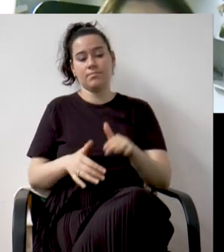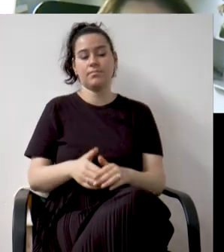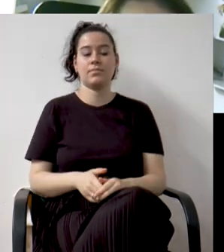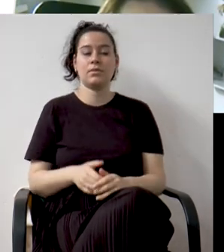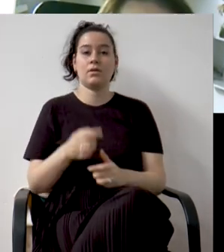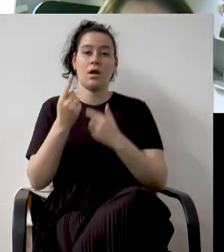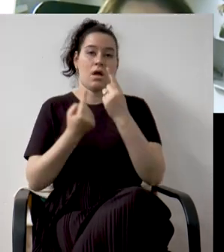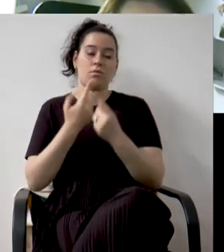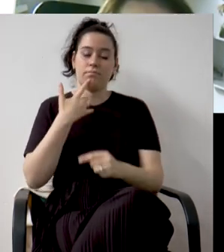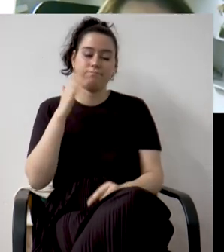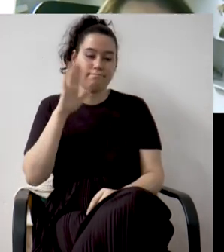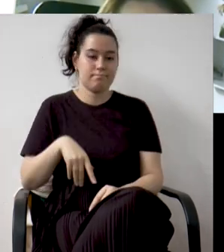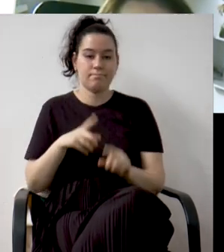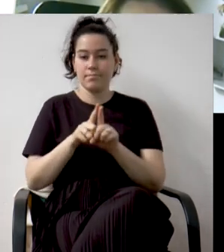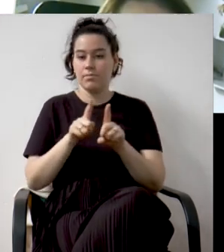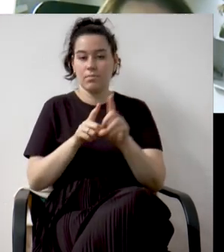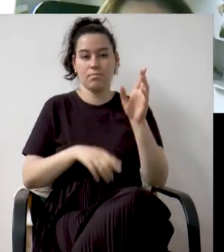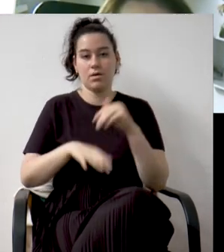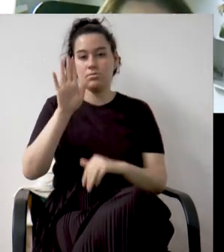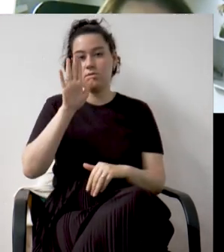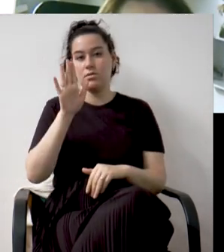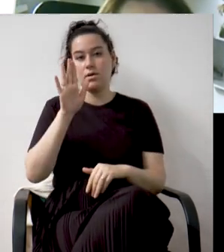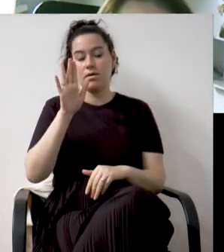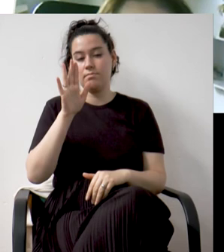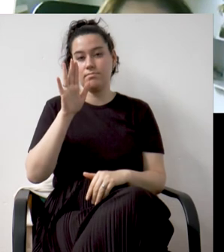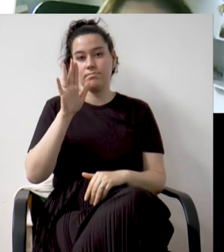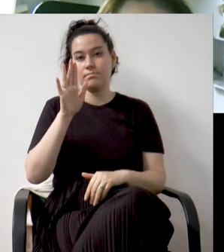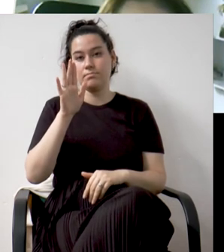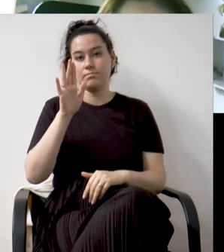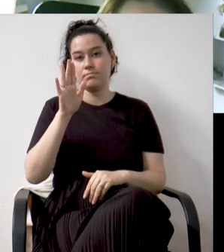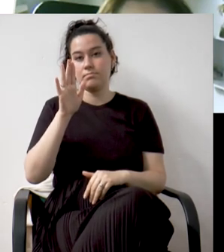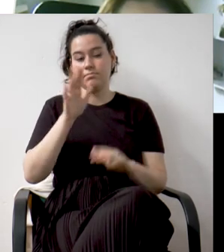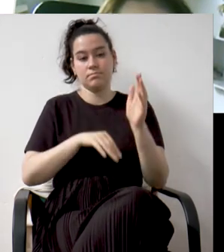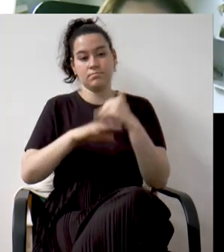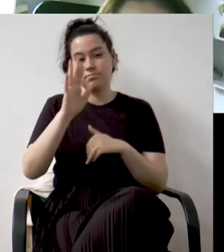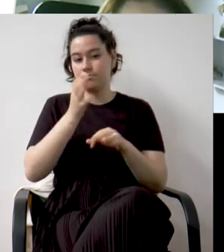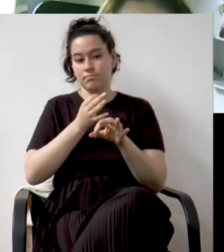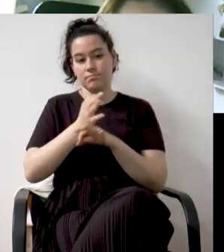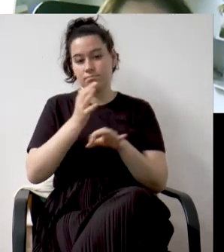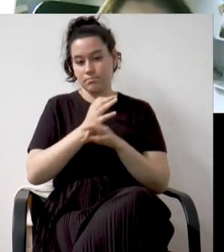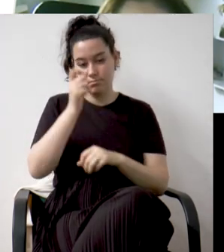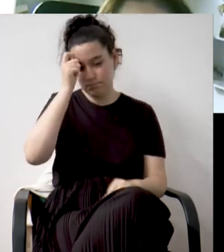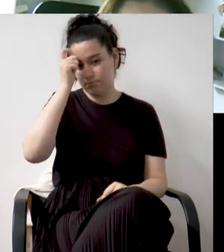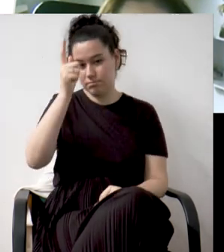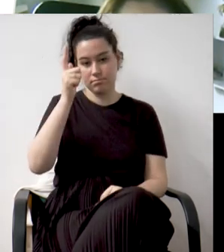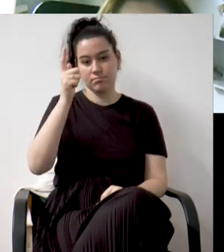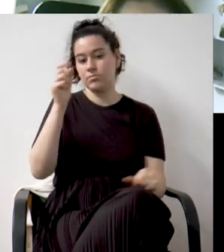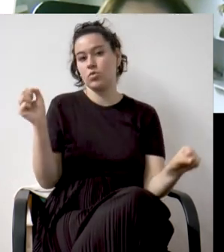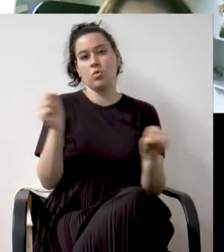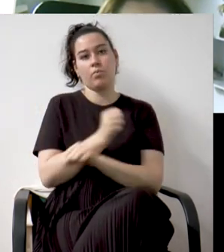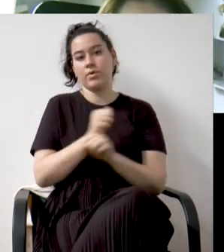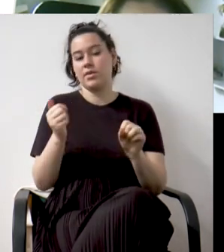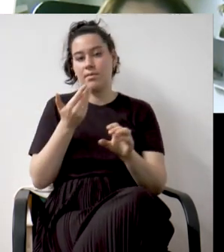Y otros que de repente, como pasa en la mayoría de las carreras que forman profesionales en la Universidad de la República. O sea, no podemos pedir